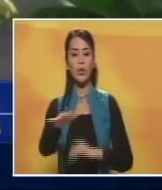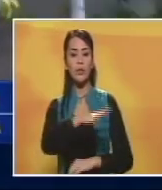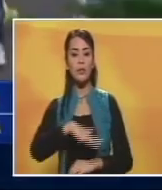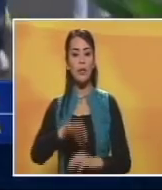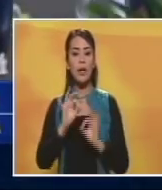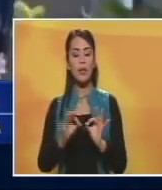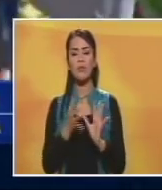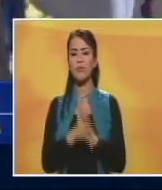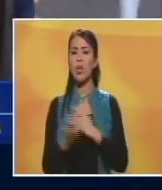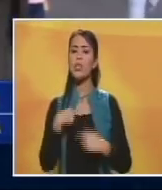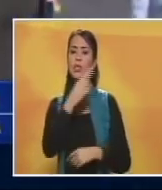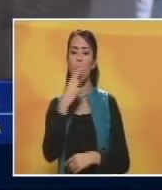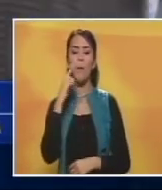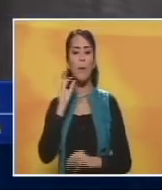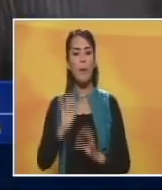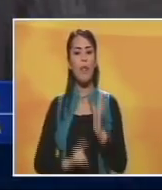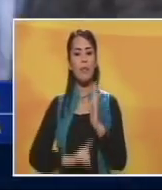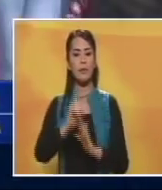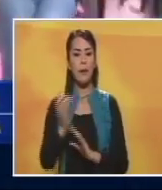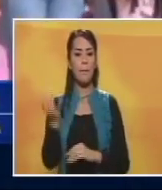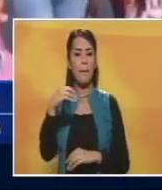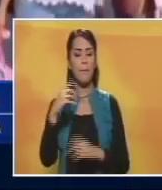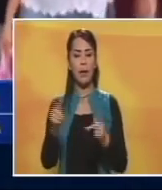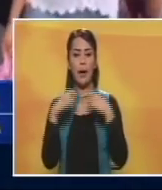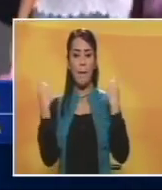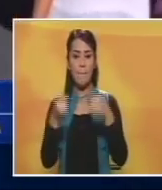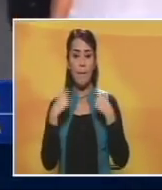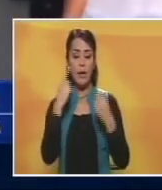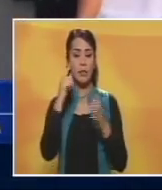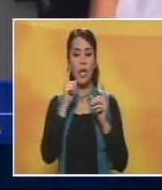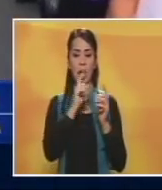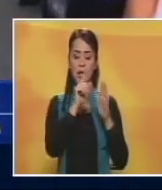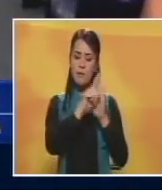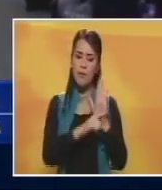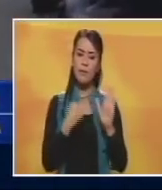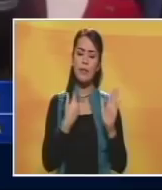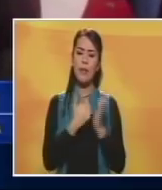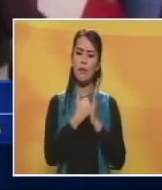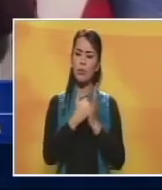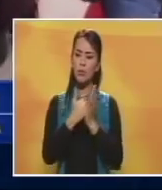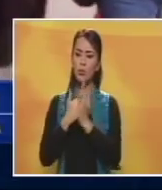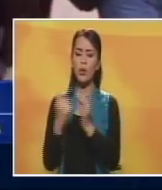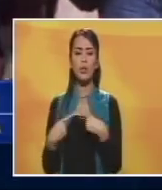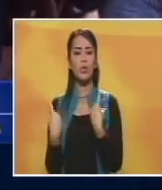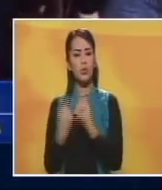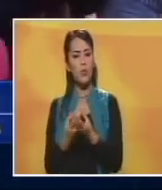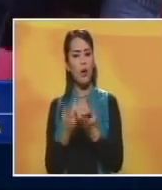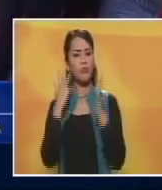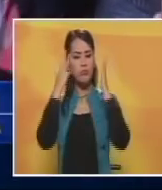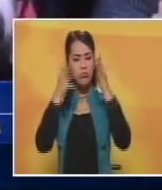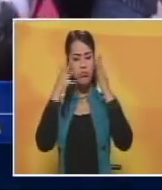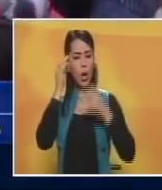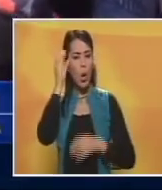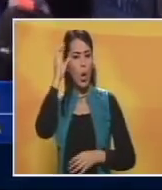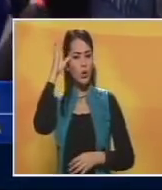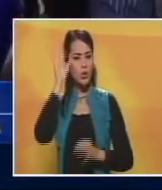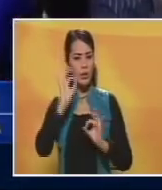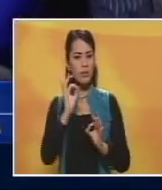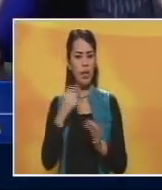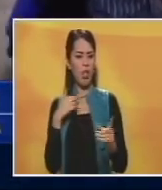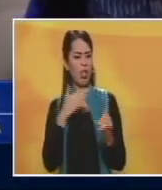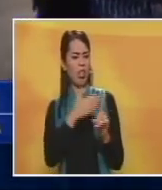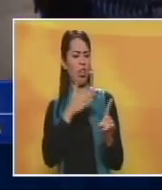por lo que se comprometieron a desarrollar más campañas y medidas de sensibilización de la población local a fin de evitar actos